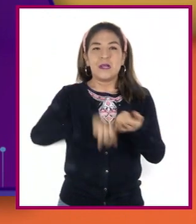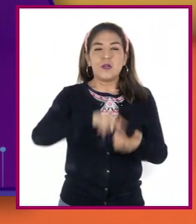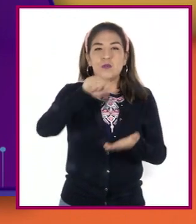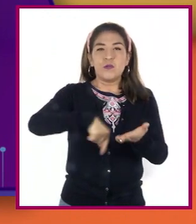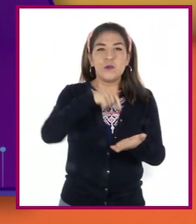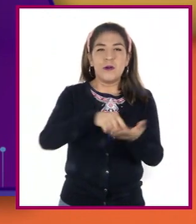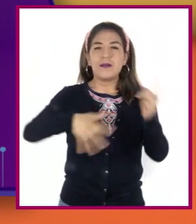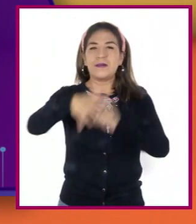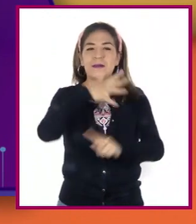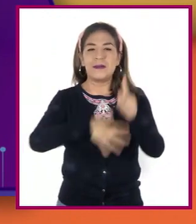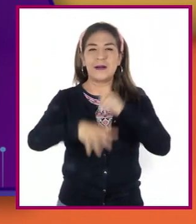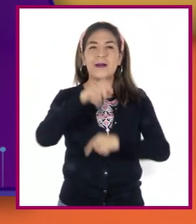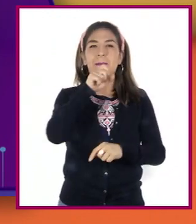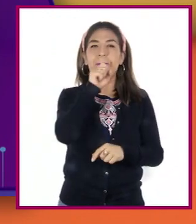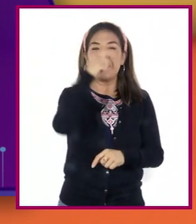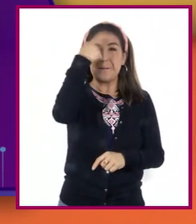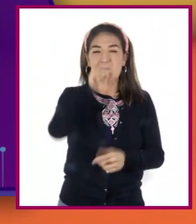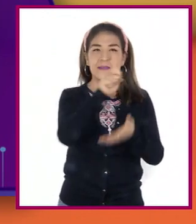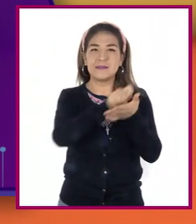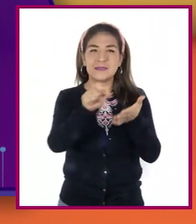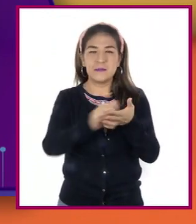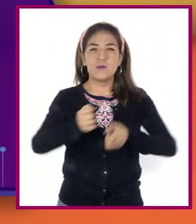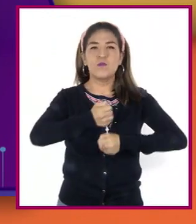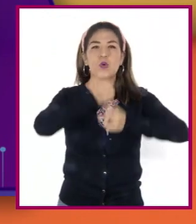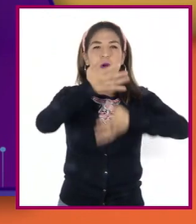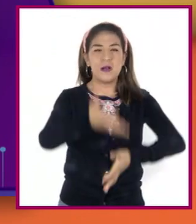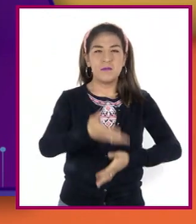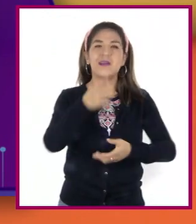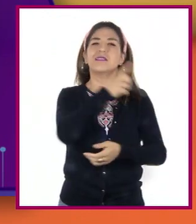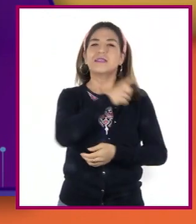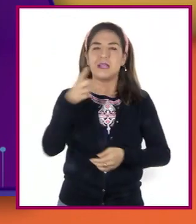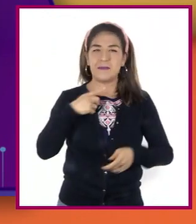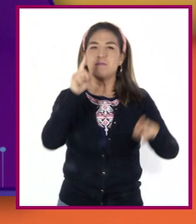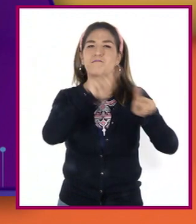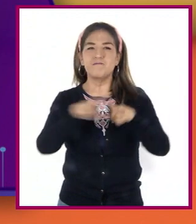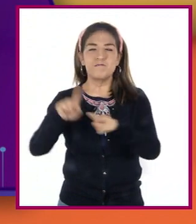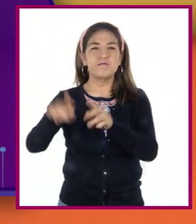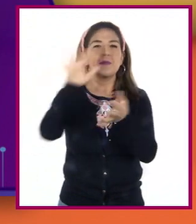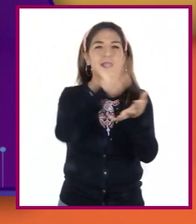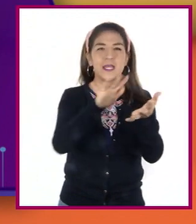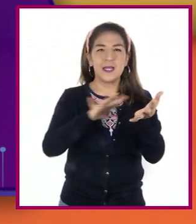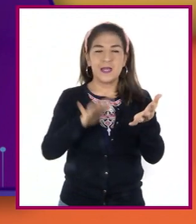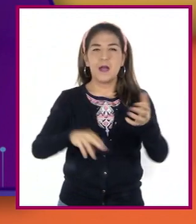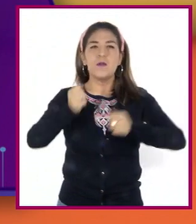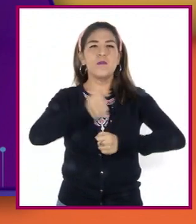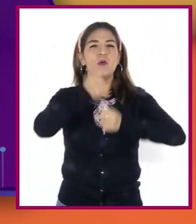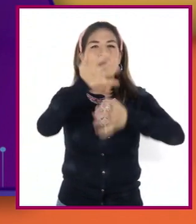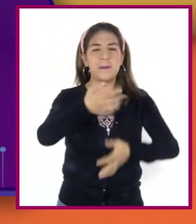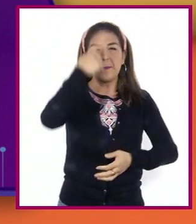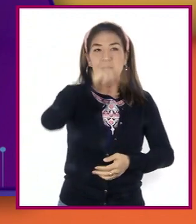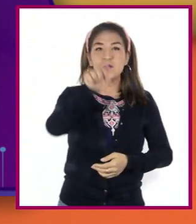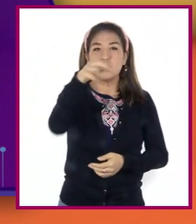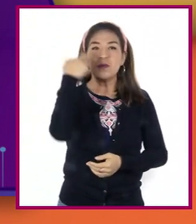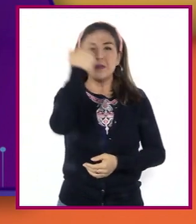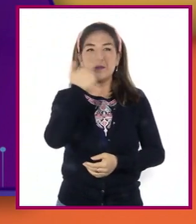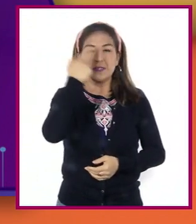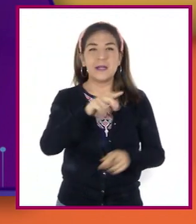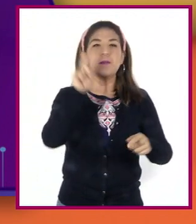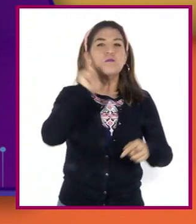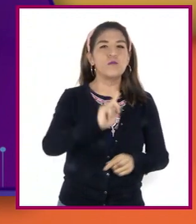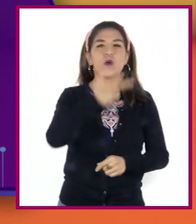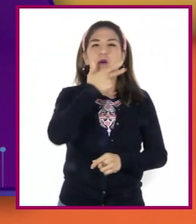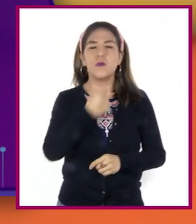y ambientes en poemas, lo cual implicará leer varios textos poéticos y revisar de qué manera su autor o